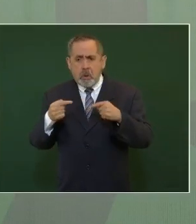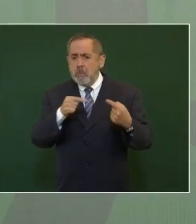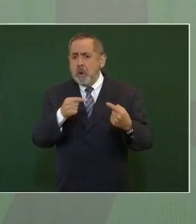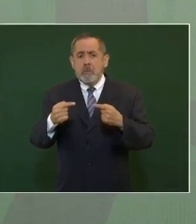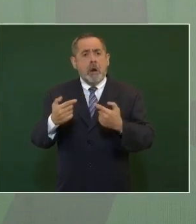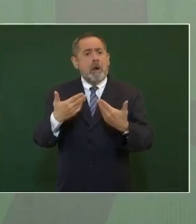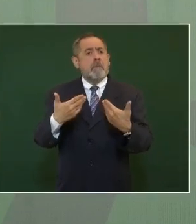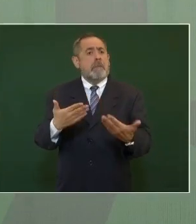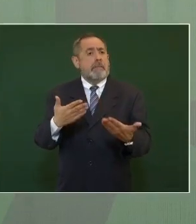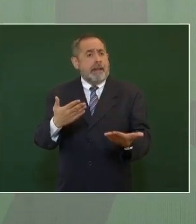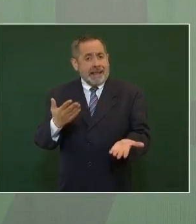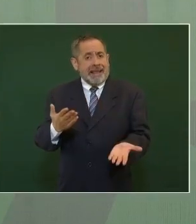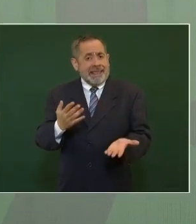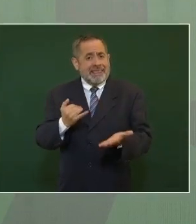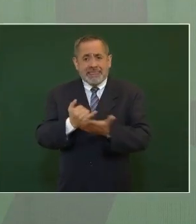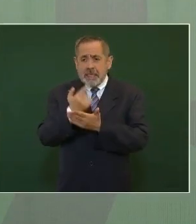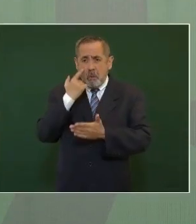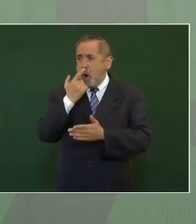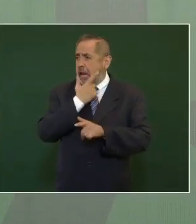la libertad.